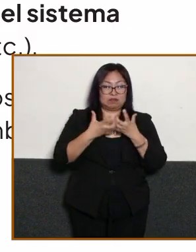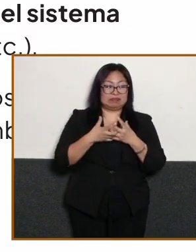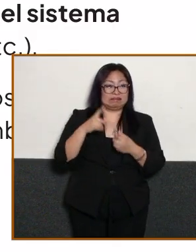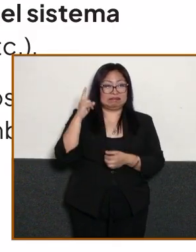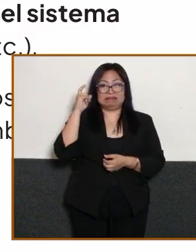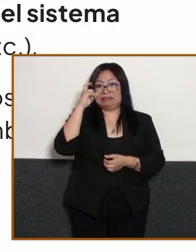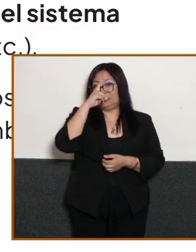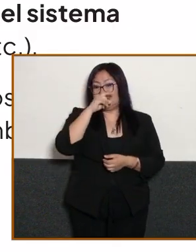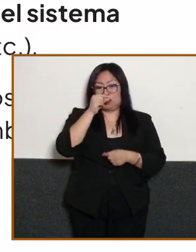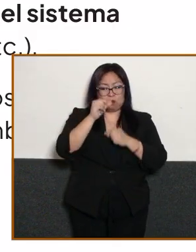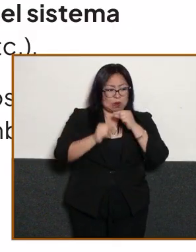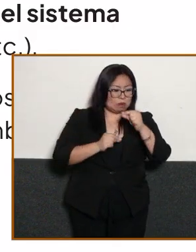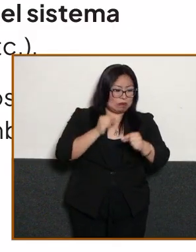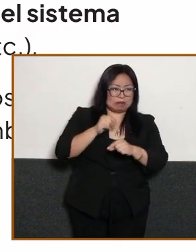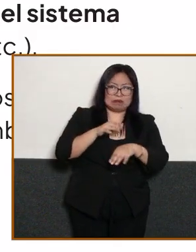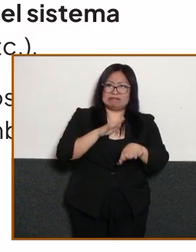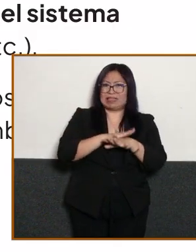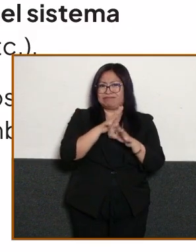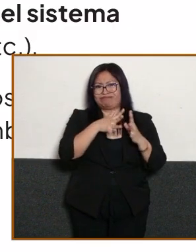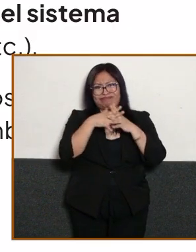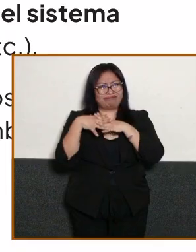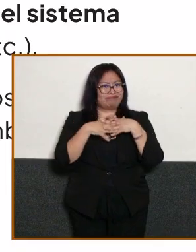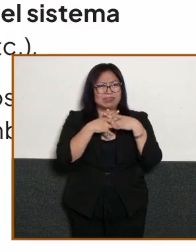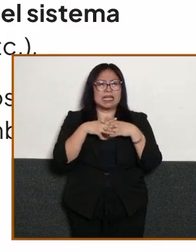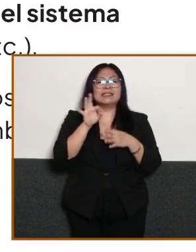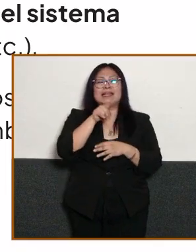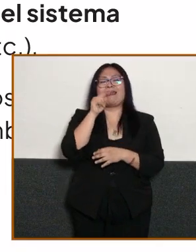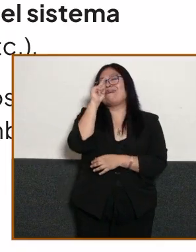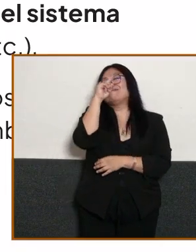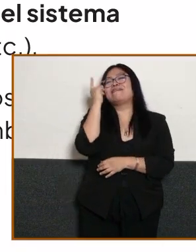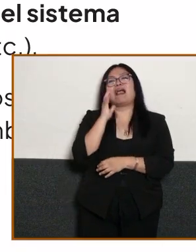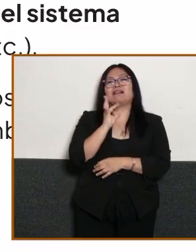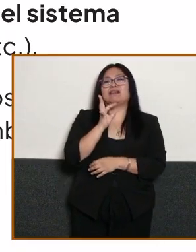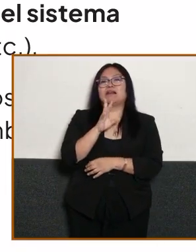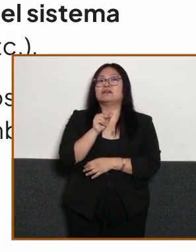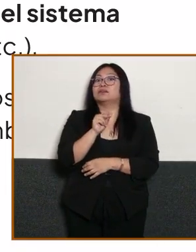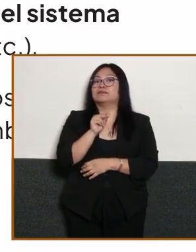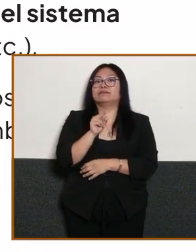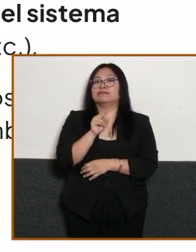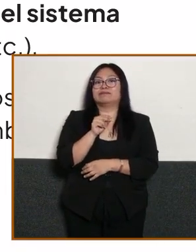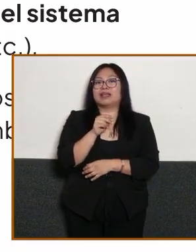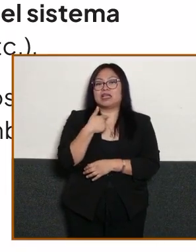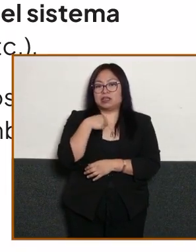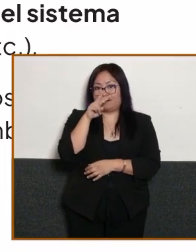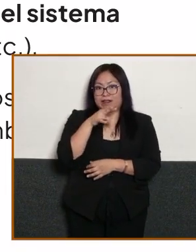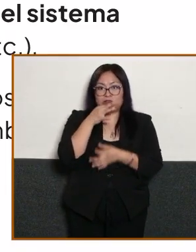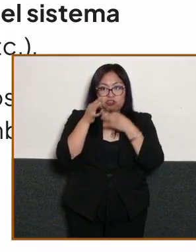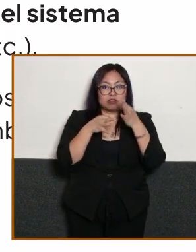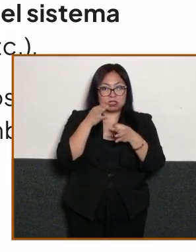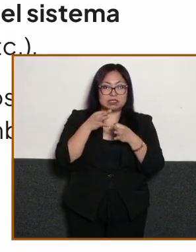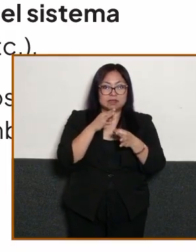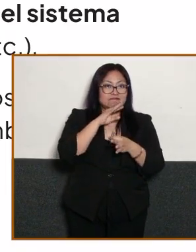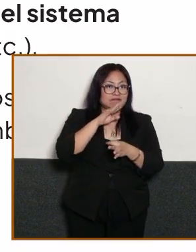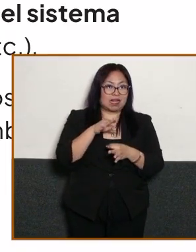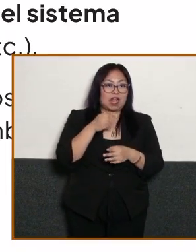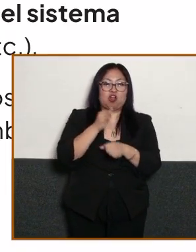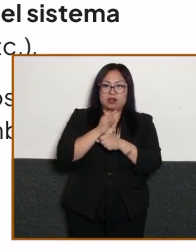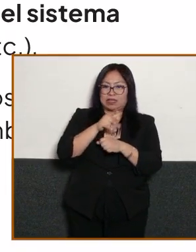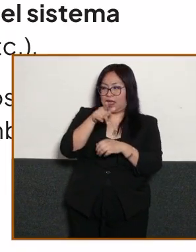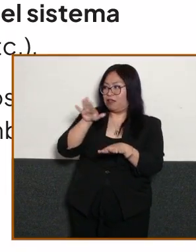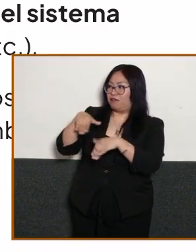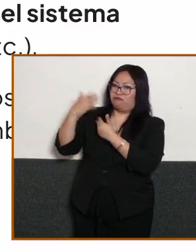más complejo cada vez. Si creen que las cosas se van a poner más fáciles, les tengo malas noticias. Ahorita nos tomamos un trago aquí